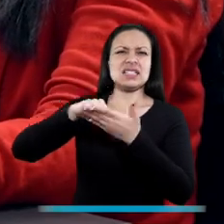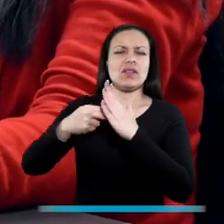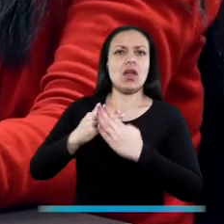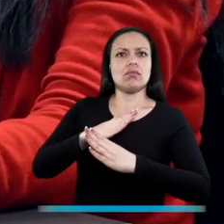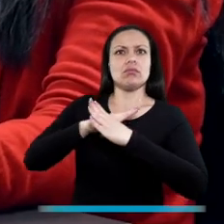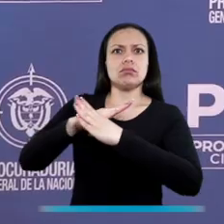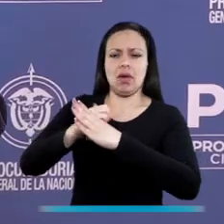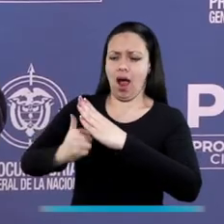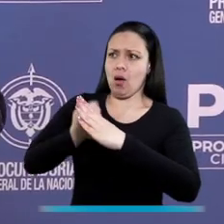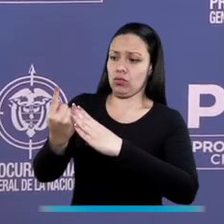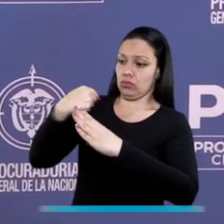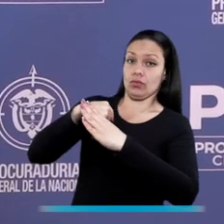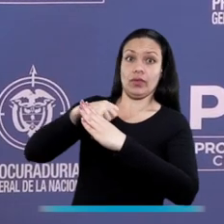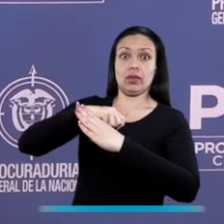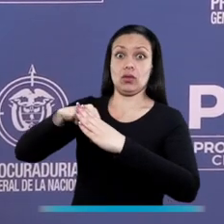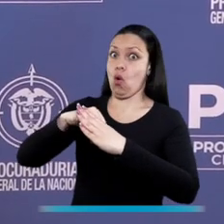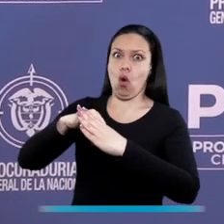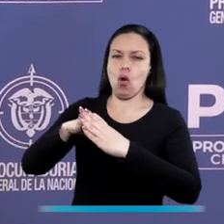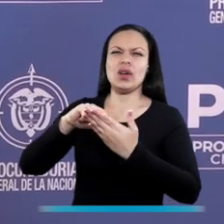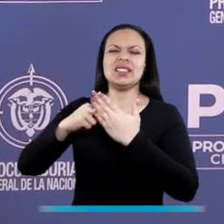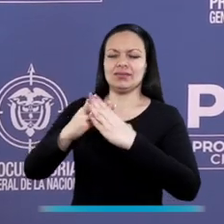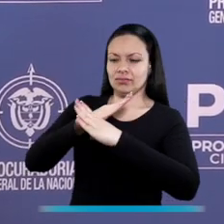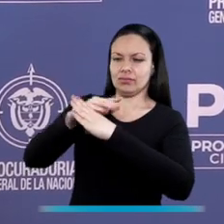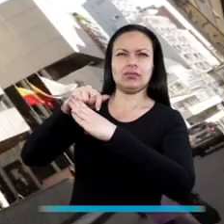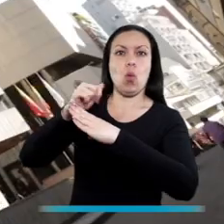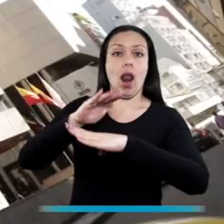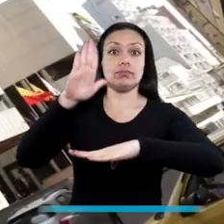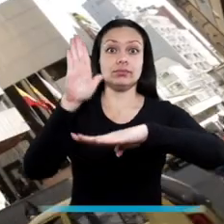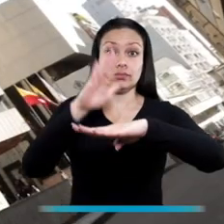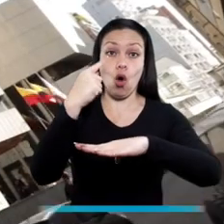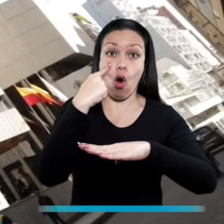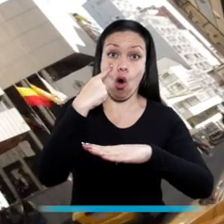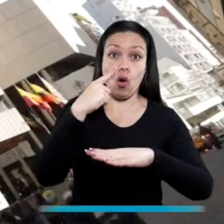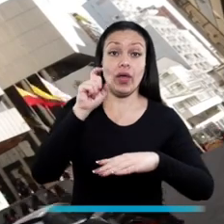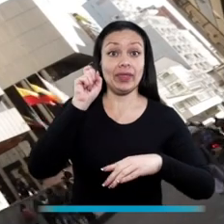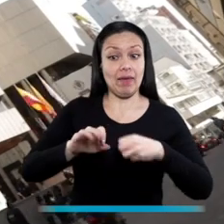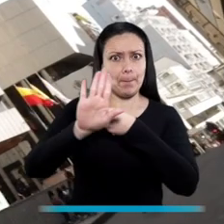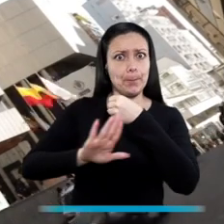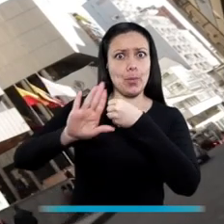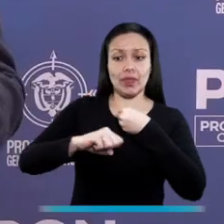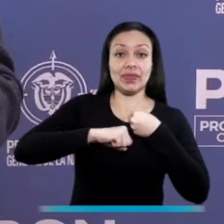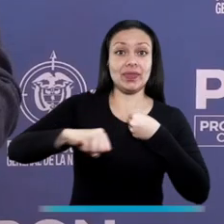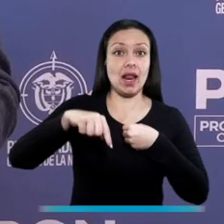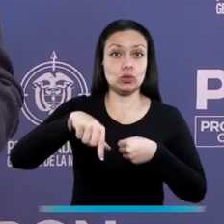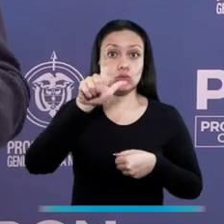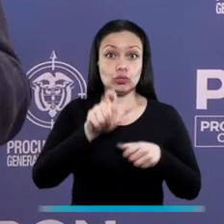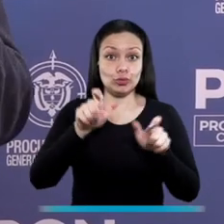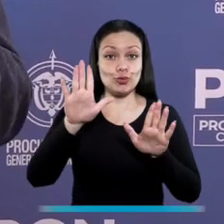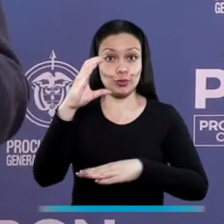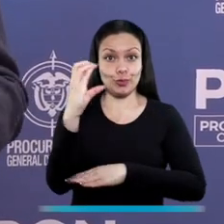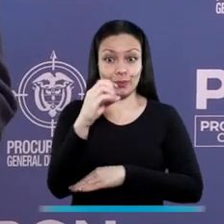es una alerta para proteger los derechos de los colombianos. Por eso hemos dicho, la Procuraduría nos defiende,